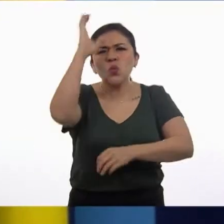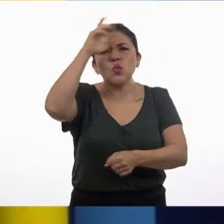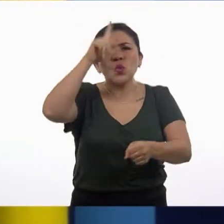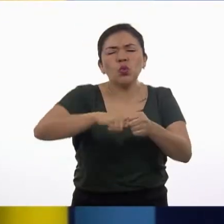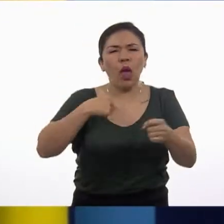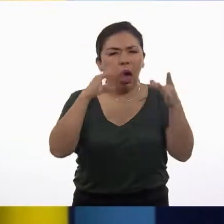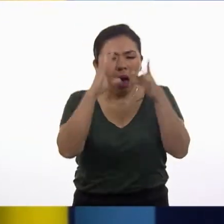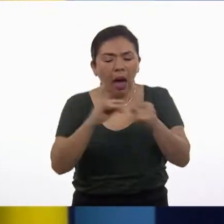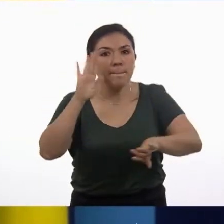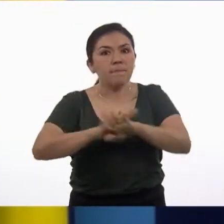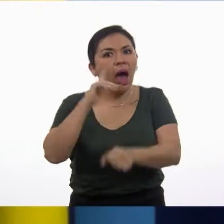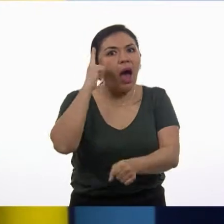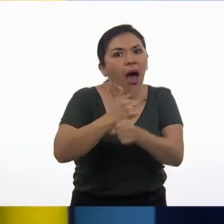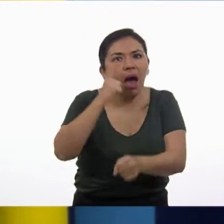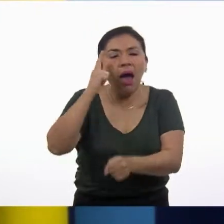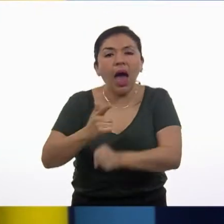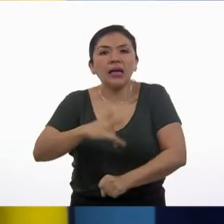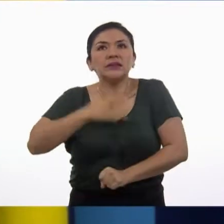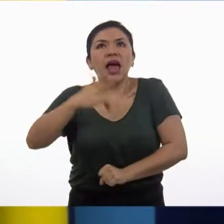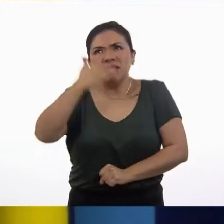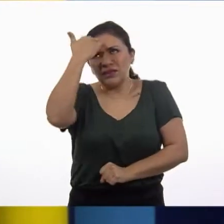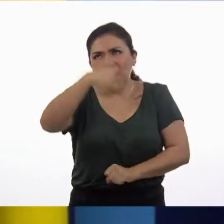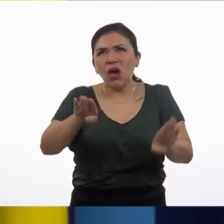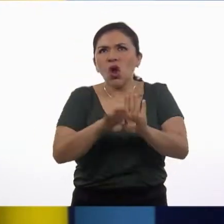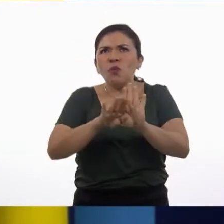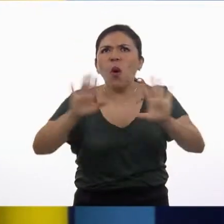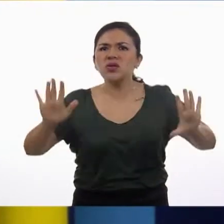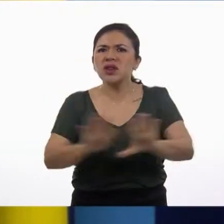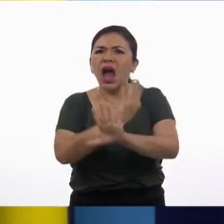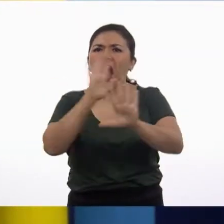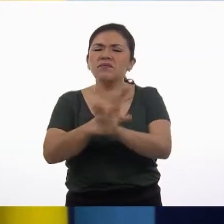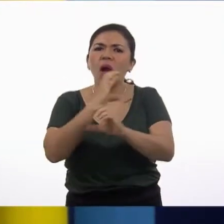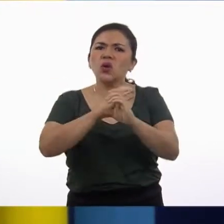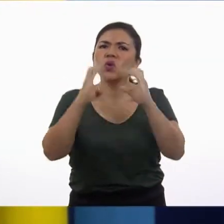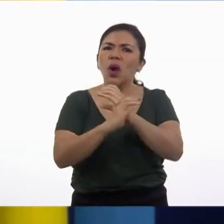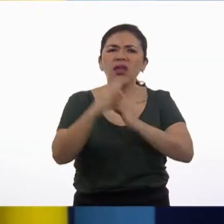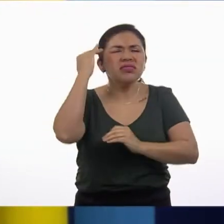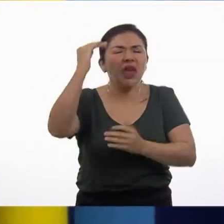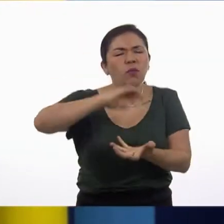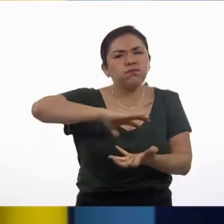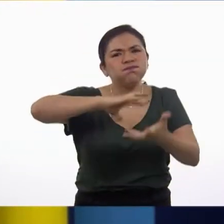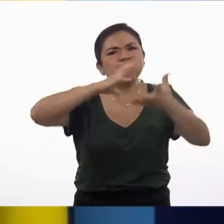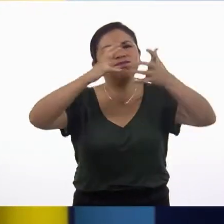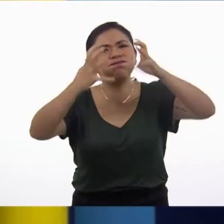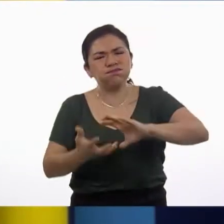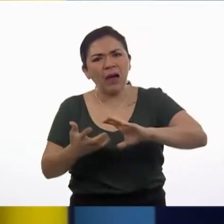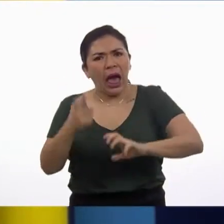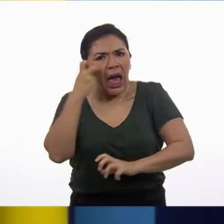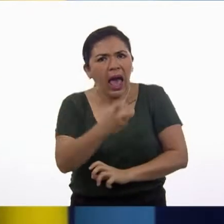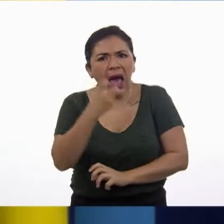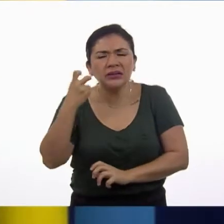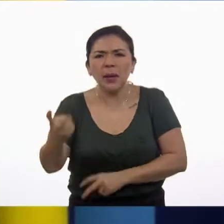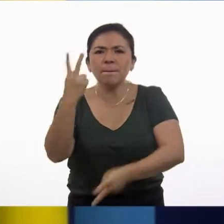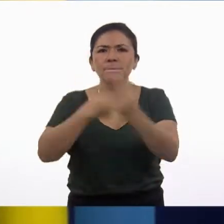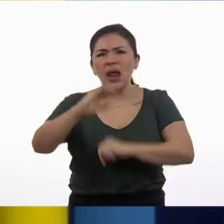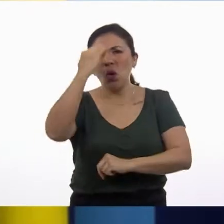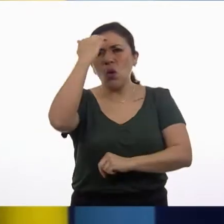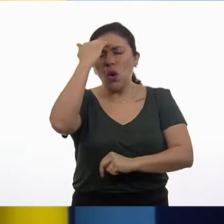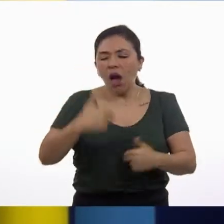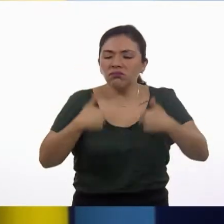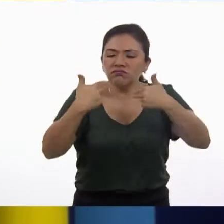gran descubrimiento. Nos permite saber cómo se van transformando las cosas a lo largo del tiempo y cómo los conocimientos se van transmitiendo de